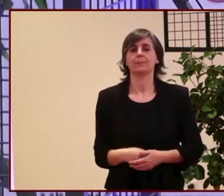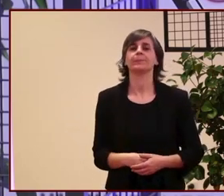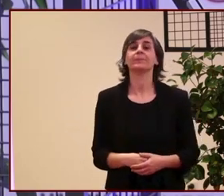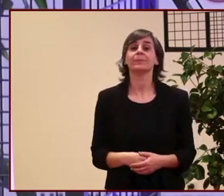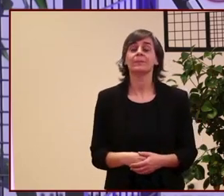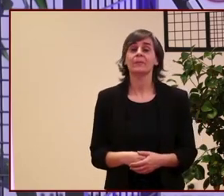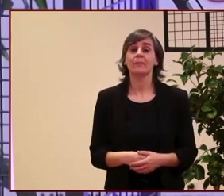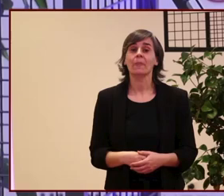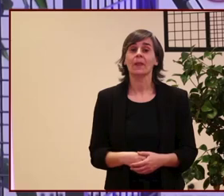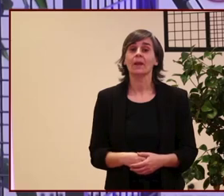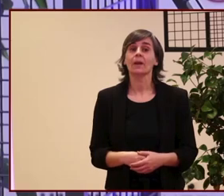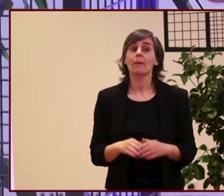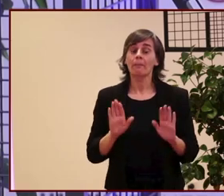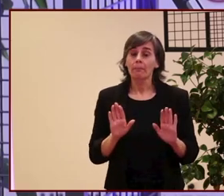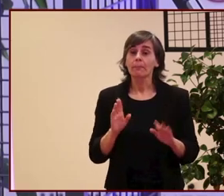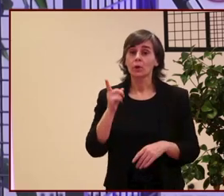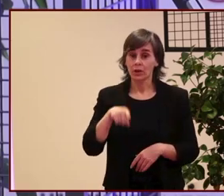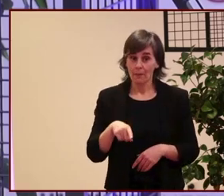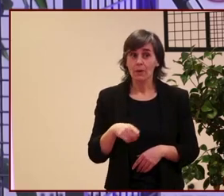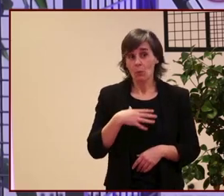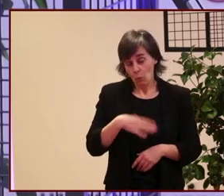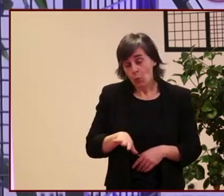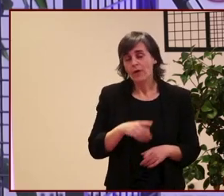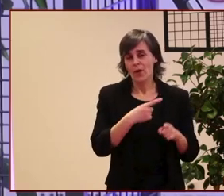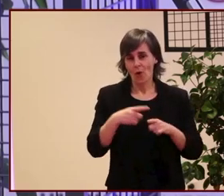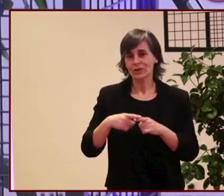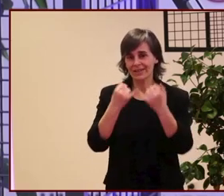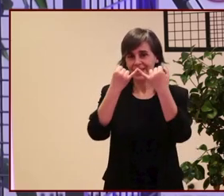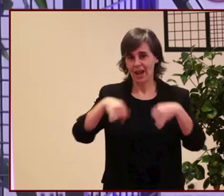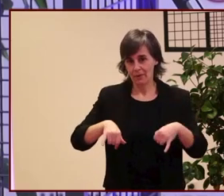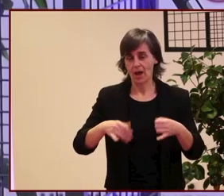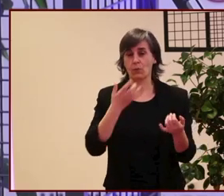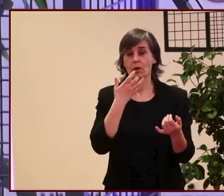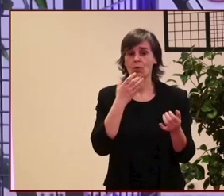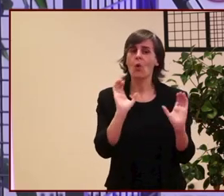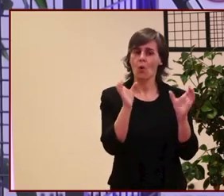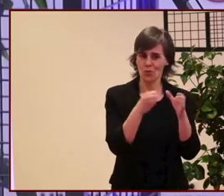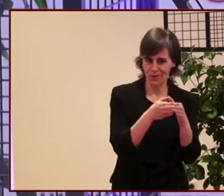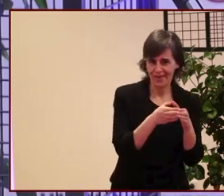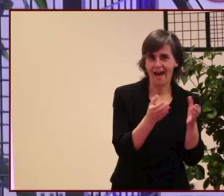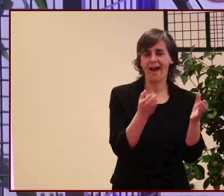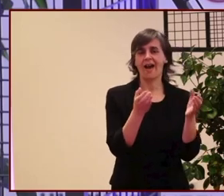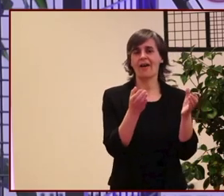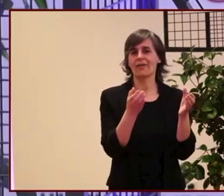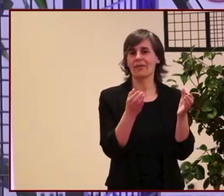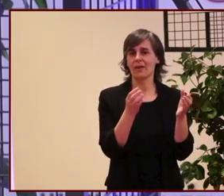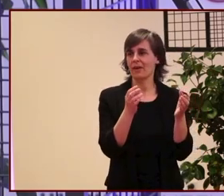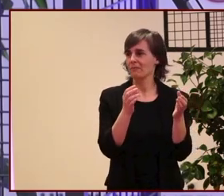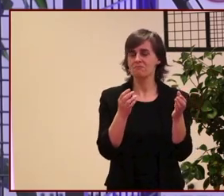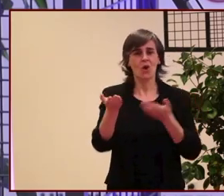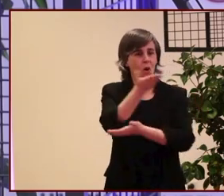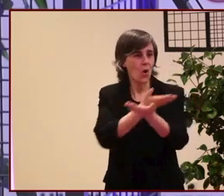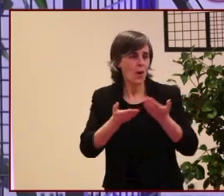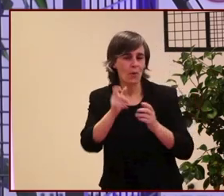pero si también hay cosas para celebrar hacer comunidad poder vernos unas a las otras en